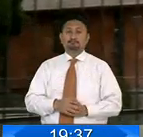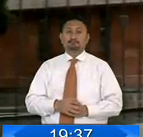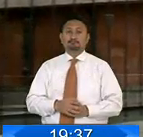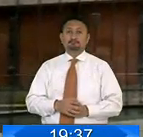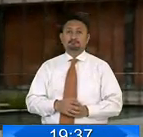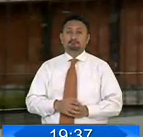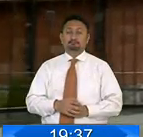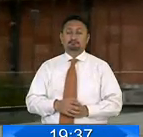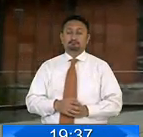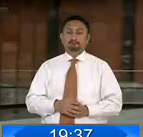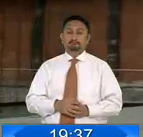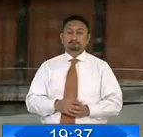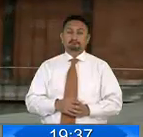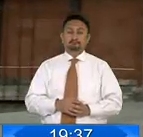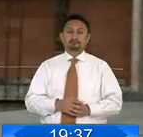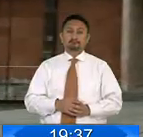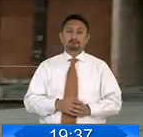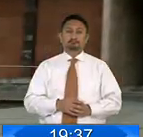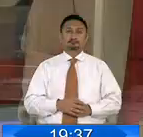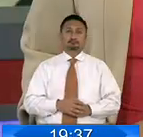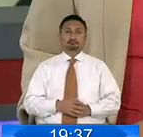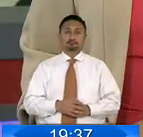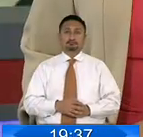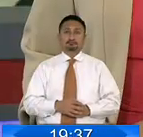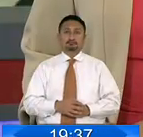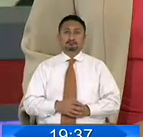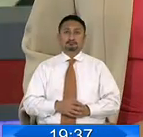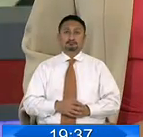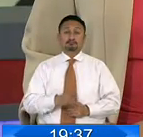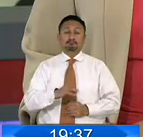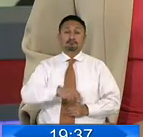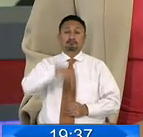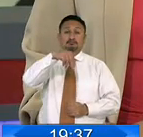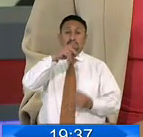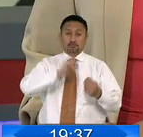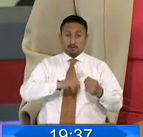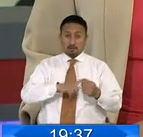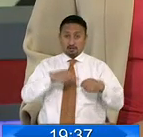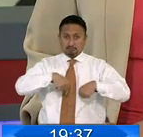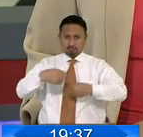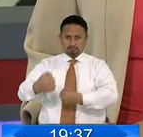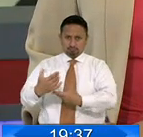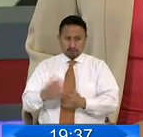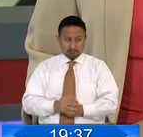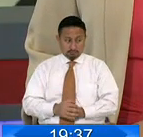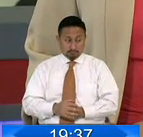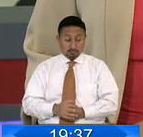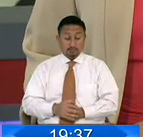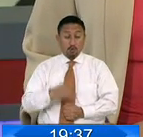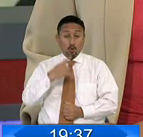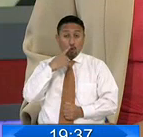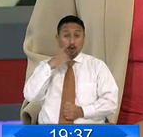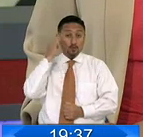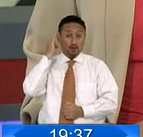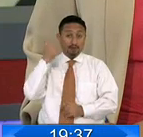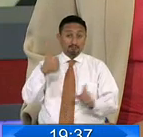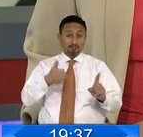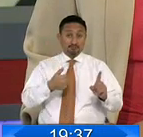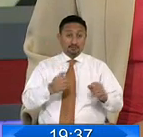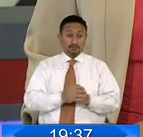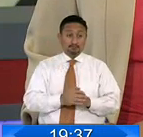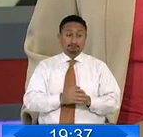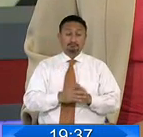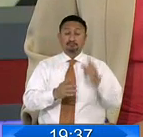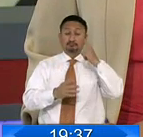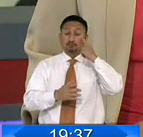informó valeriana barro en el norte de quito se reportó un caso de femicidio una mujer de